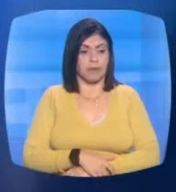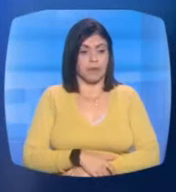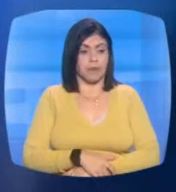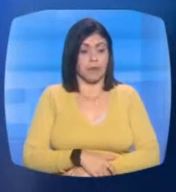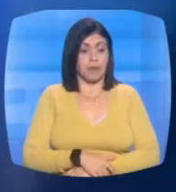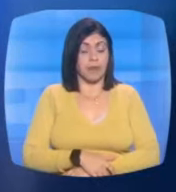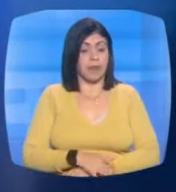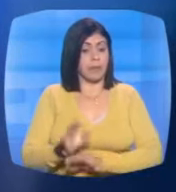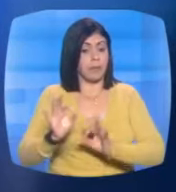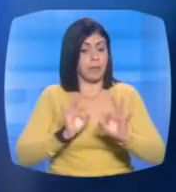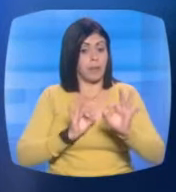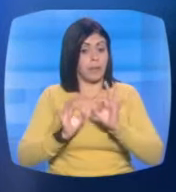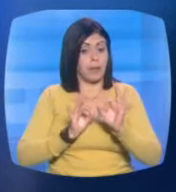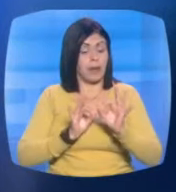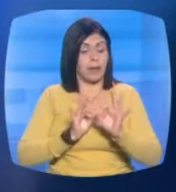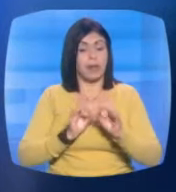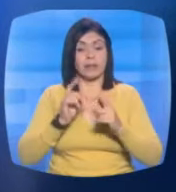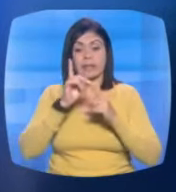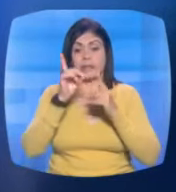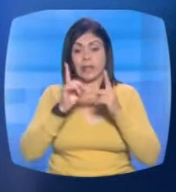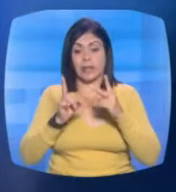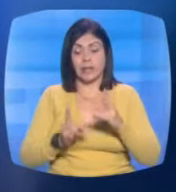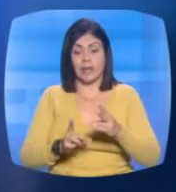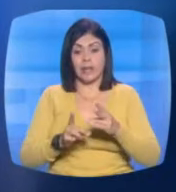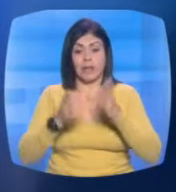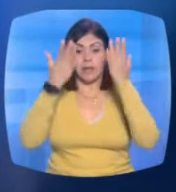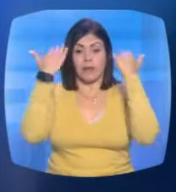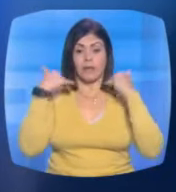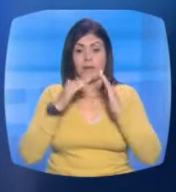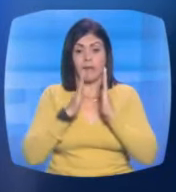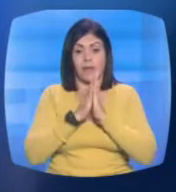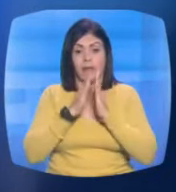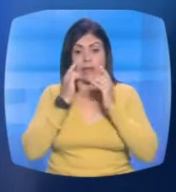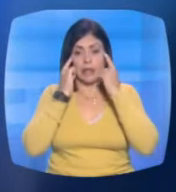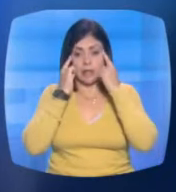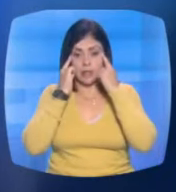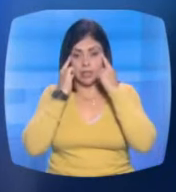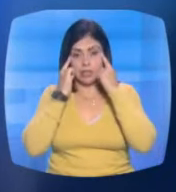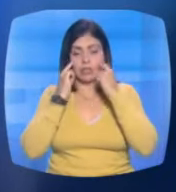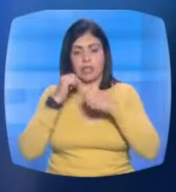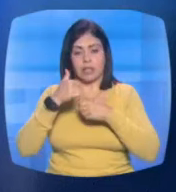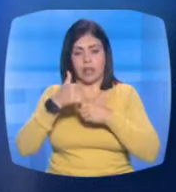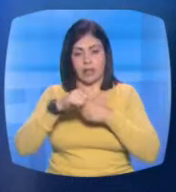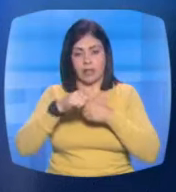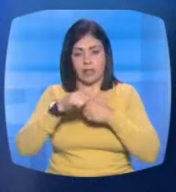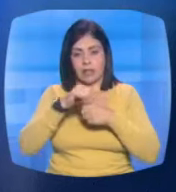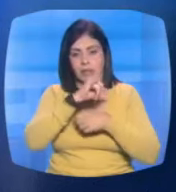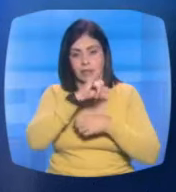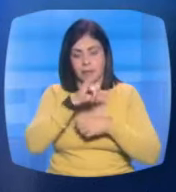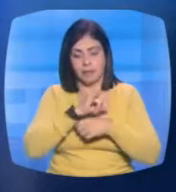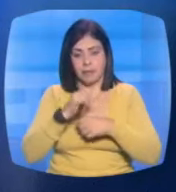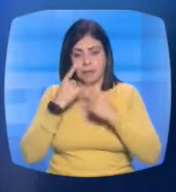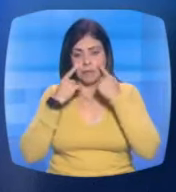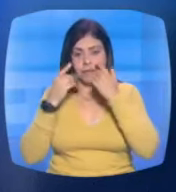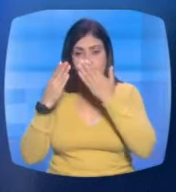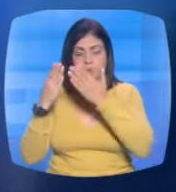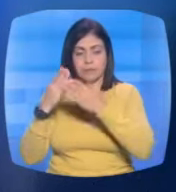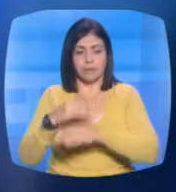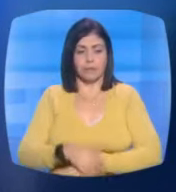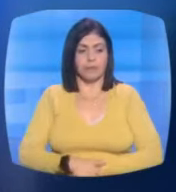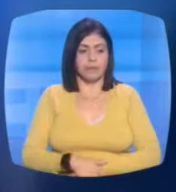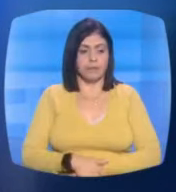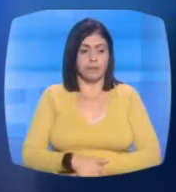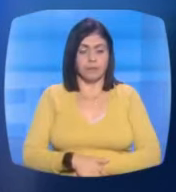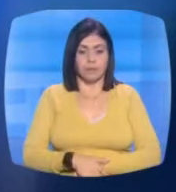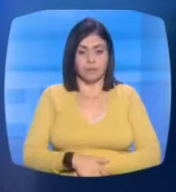Se ultiman detalles para la bajada de la Virgen de Chiquinquirá, actividad que marca el inicio de las celebraciones en honor a la Madre de Dios en